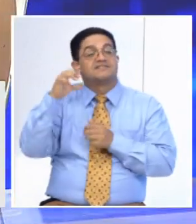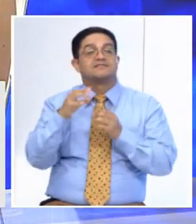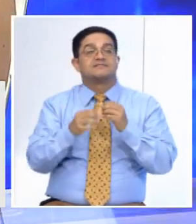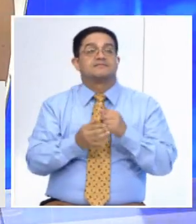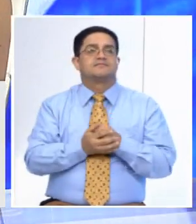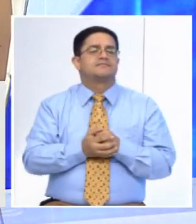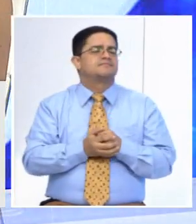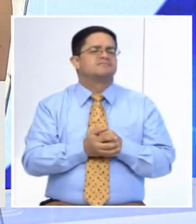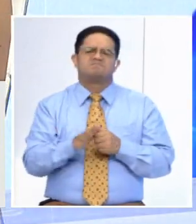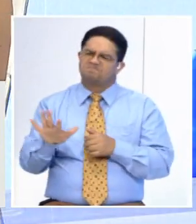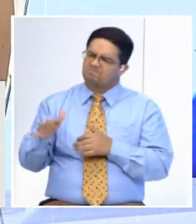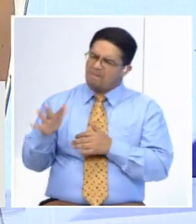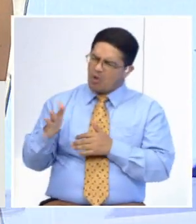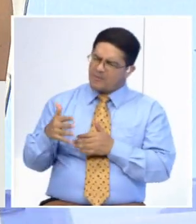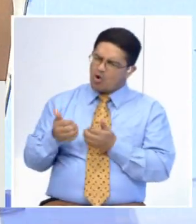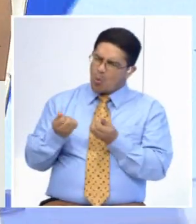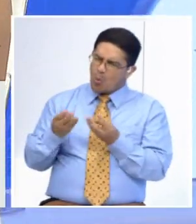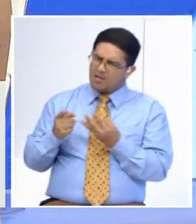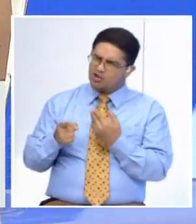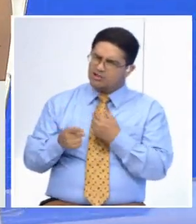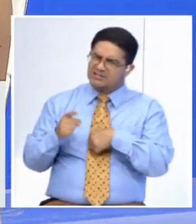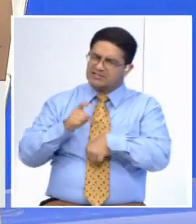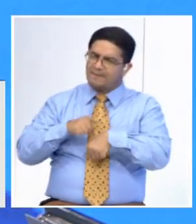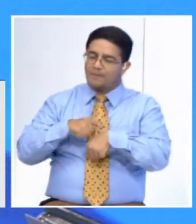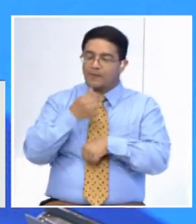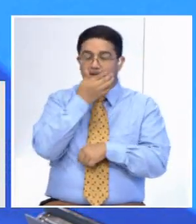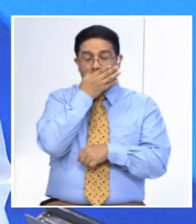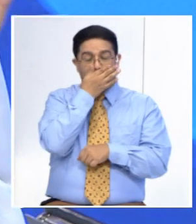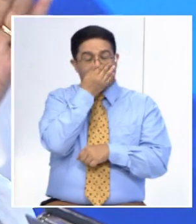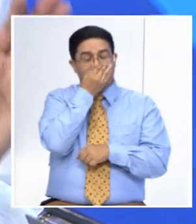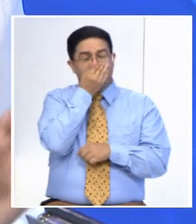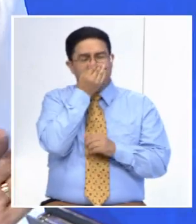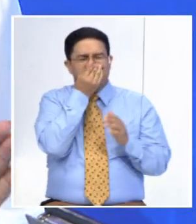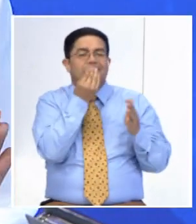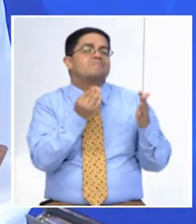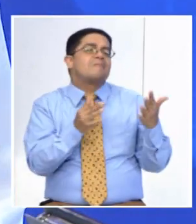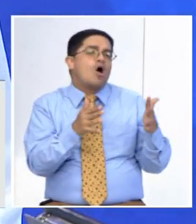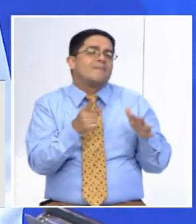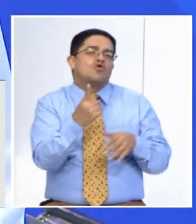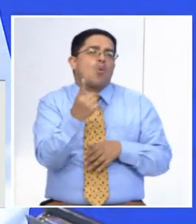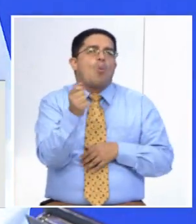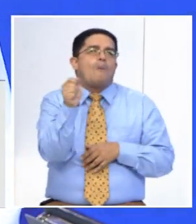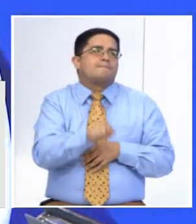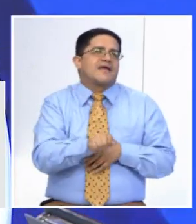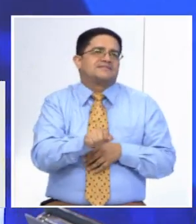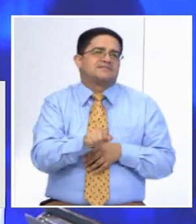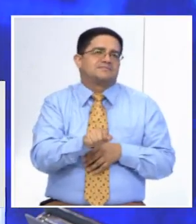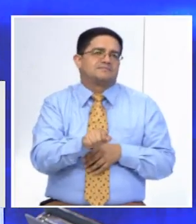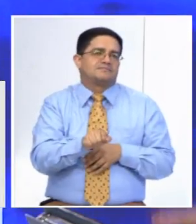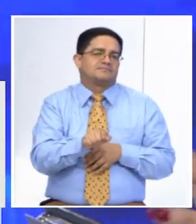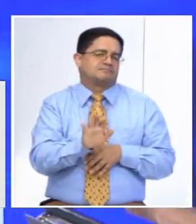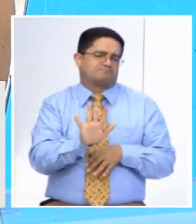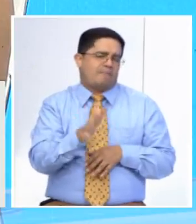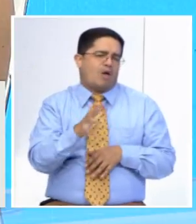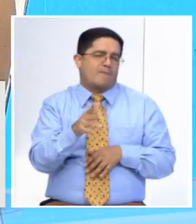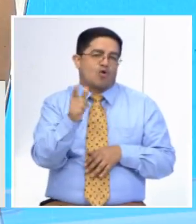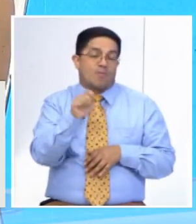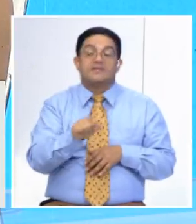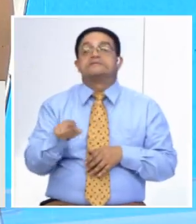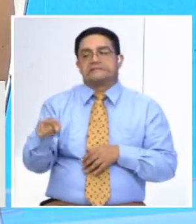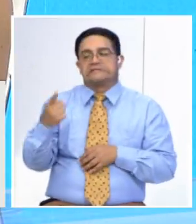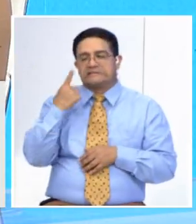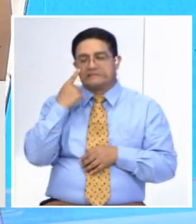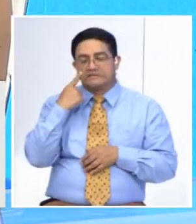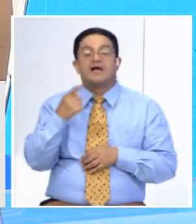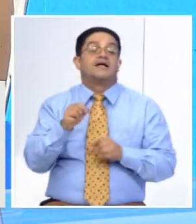aproximadamente cuánto se puede tardar? Por lo menos un mes. por lo menos un mes. Por lo menos un mes. Y hay que chequear para hay ver que si hay que